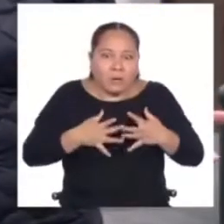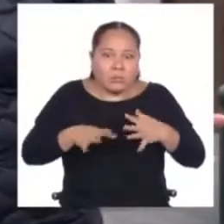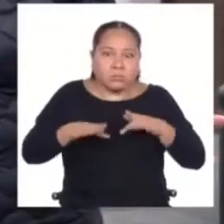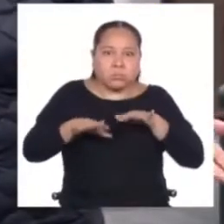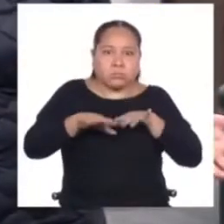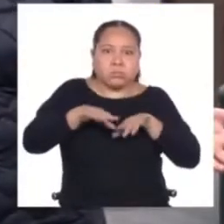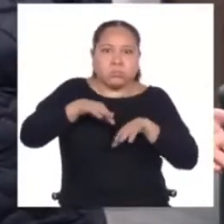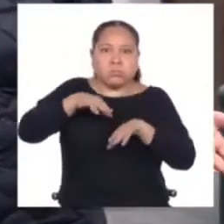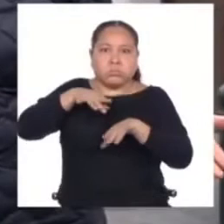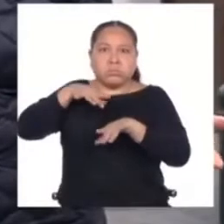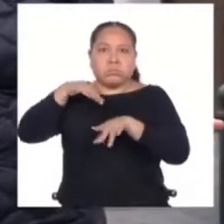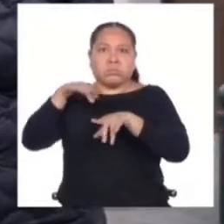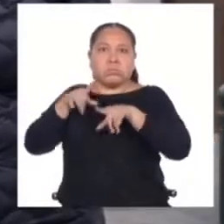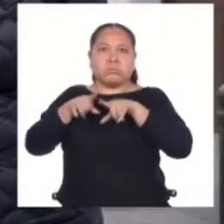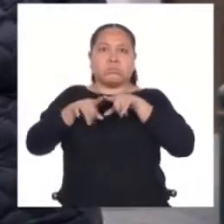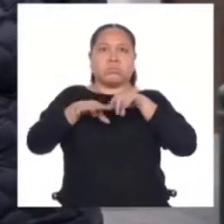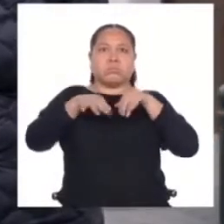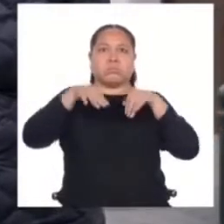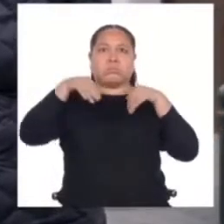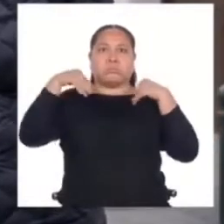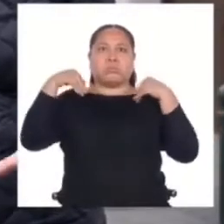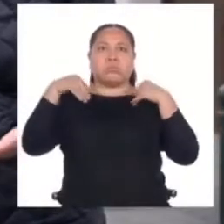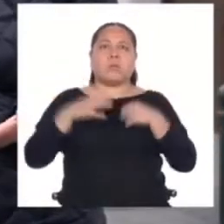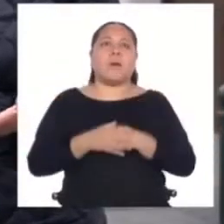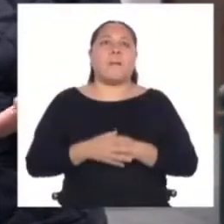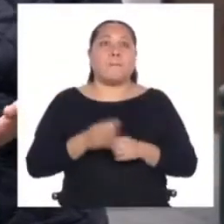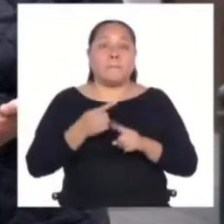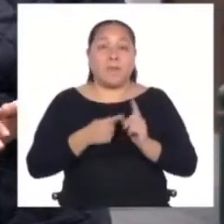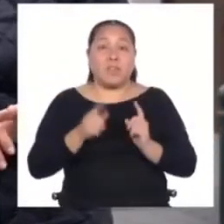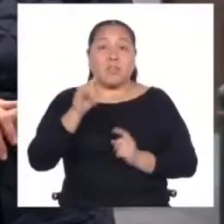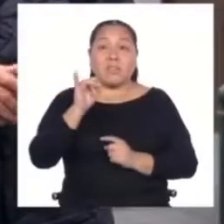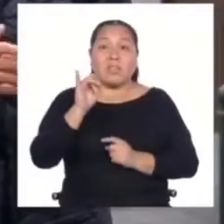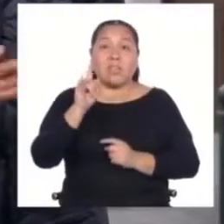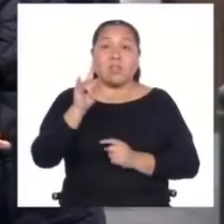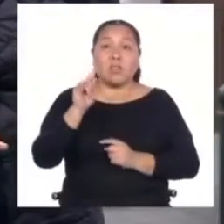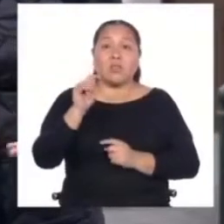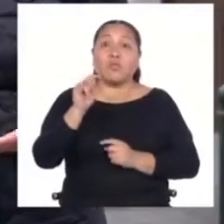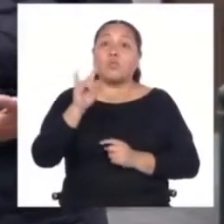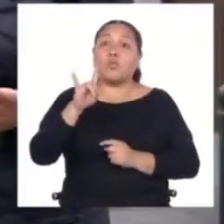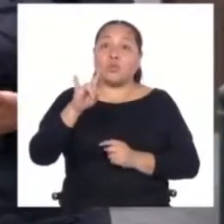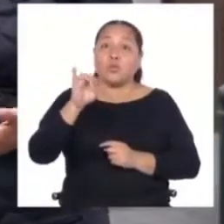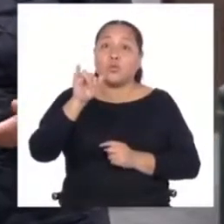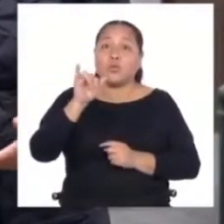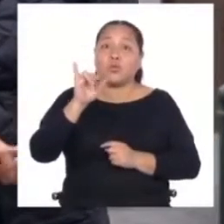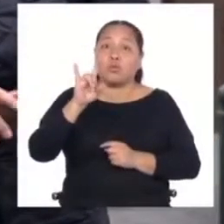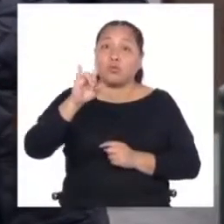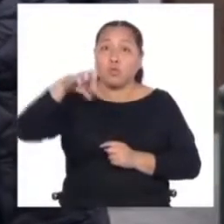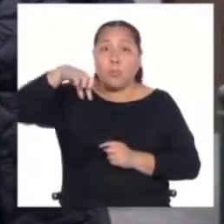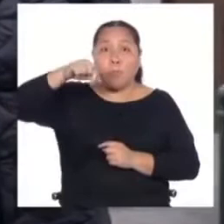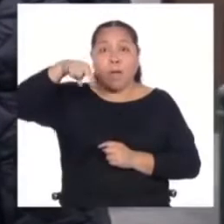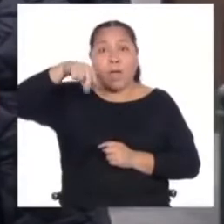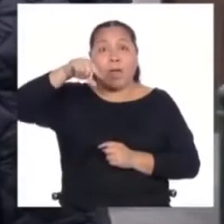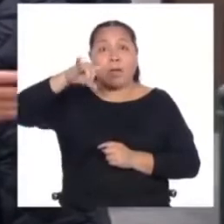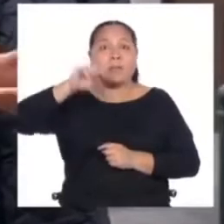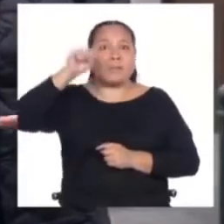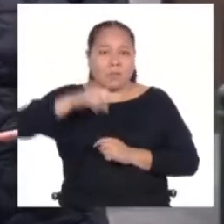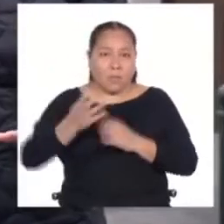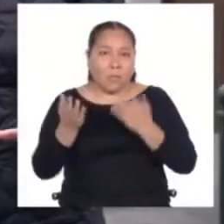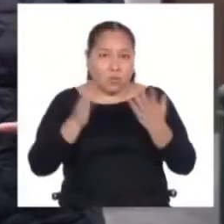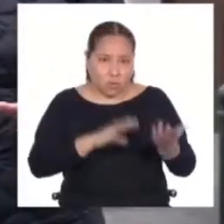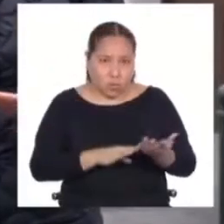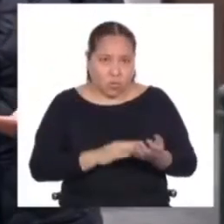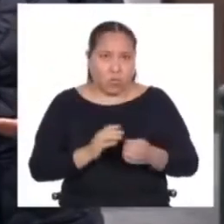puede discrepar de eso, pero lo cierto es que Titu Yupanqui murió y que el cerco de Lima